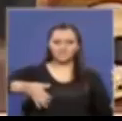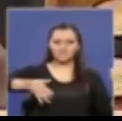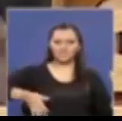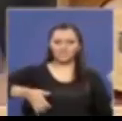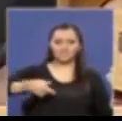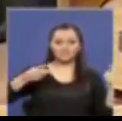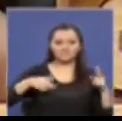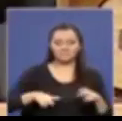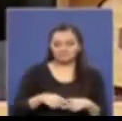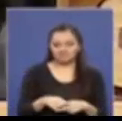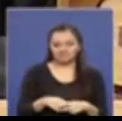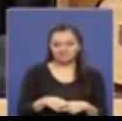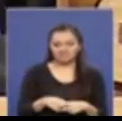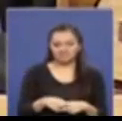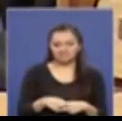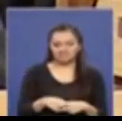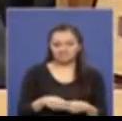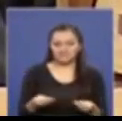aprendan.